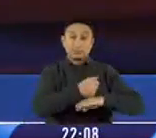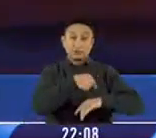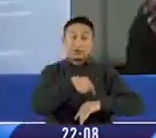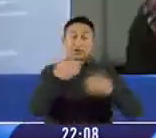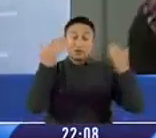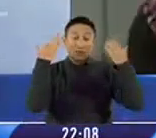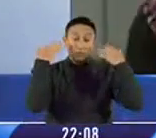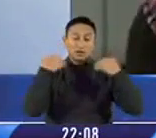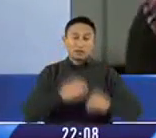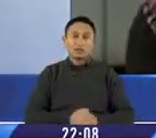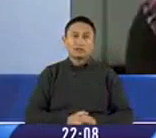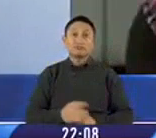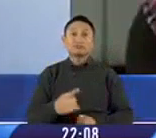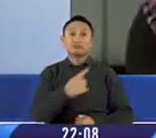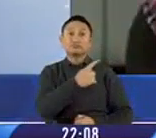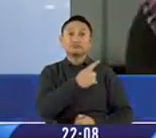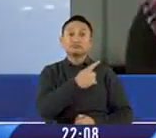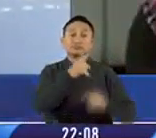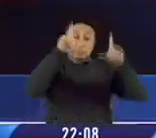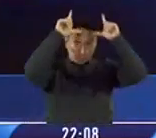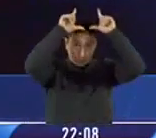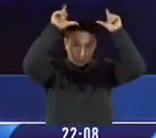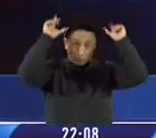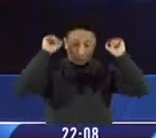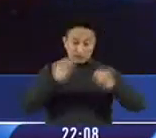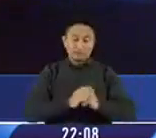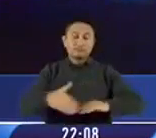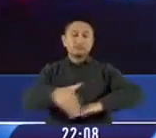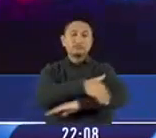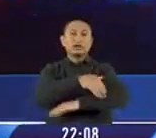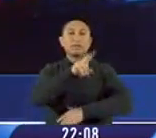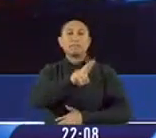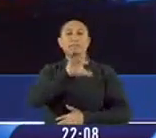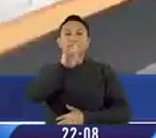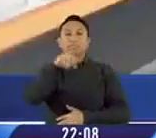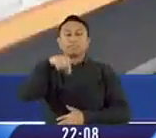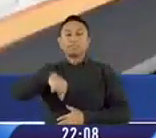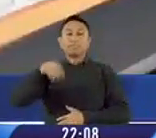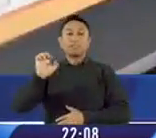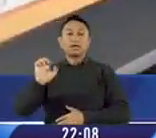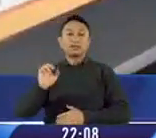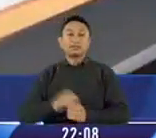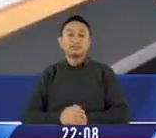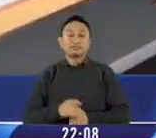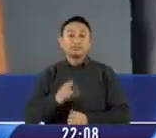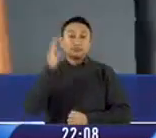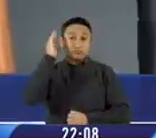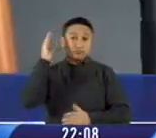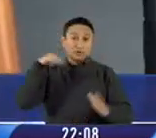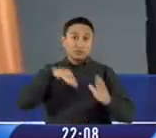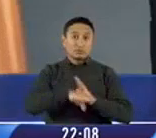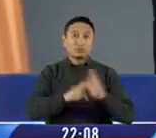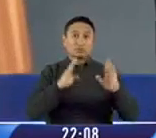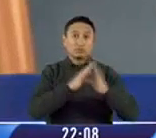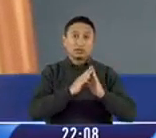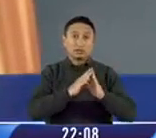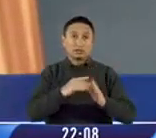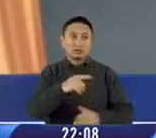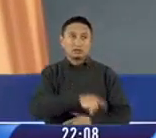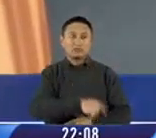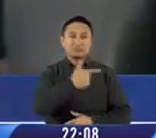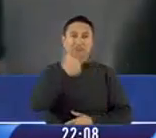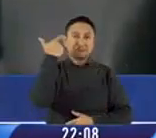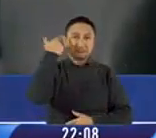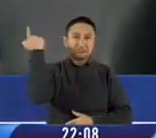Guayaquil, también asesinaron a una enfermera en las calles 28 y La E. Ella regresaba a su casa cuando fue baleada por